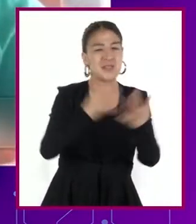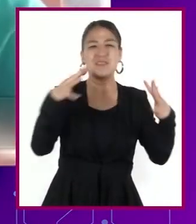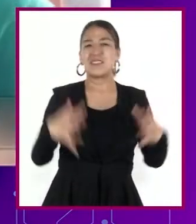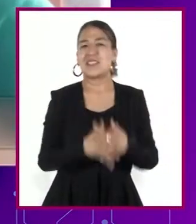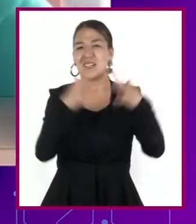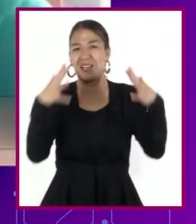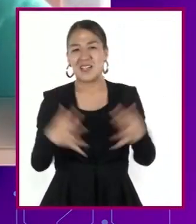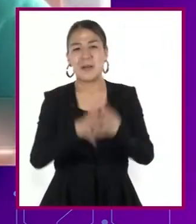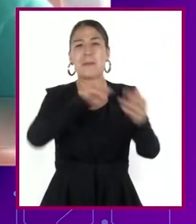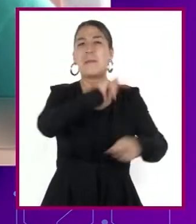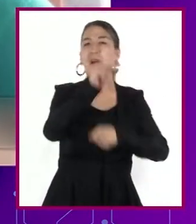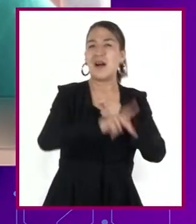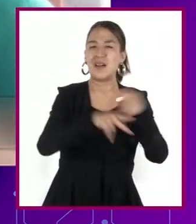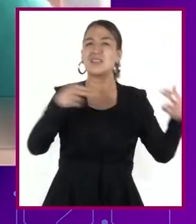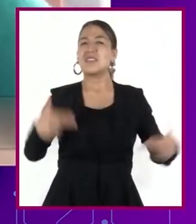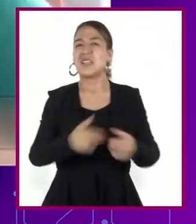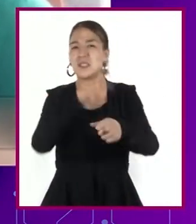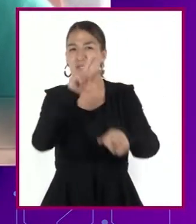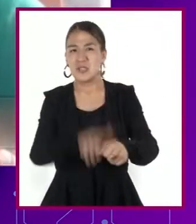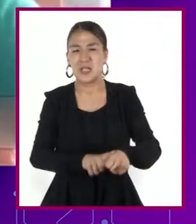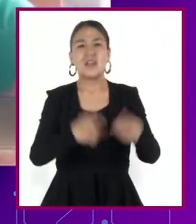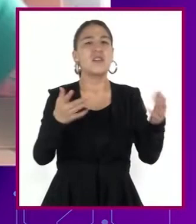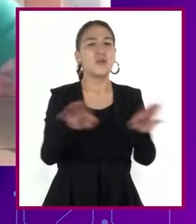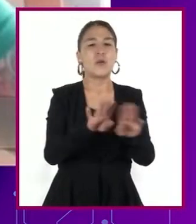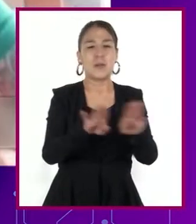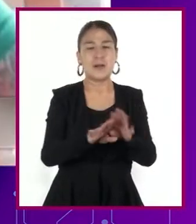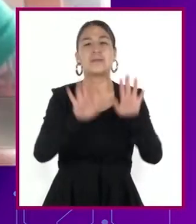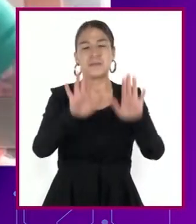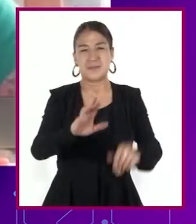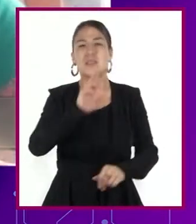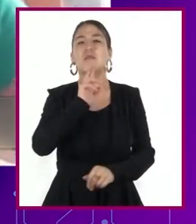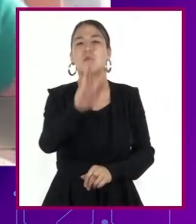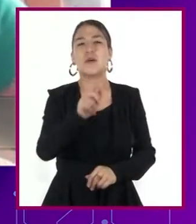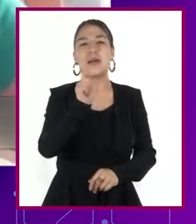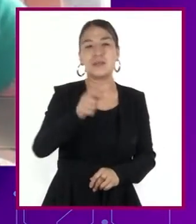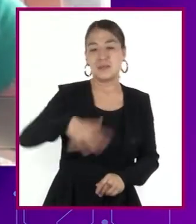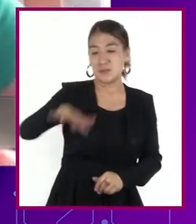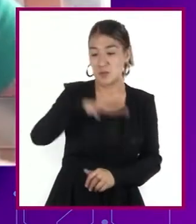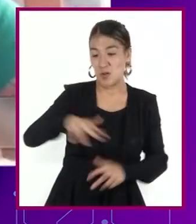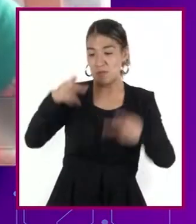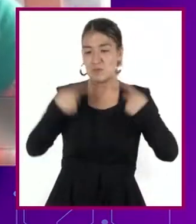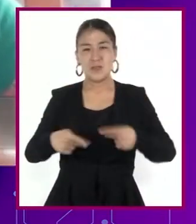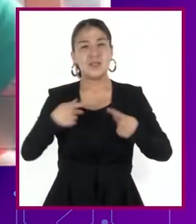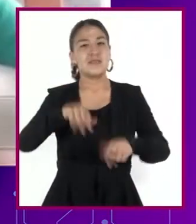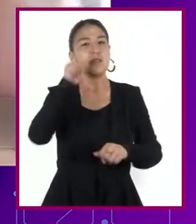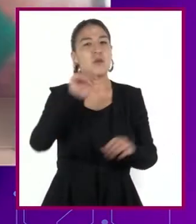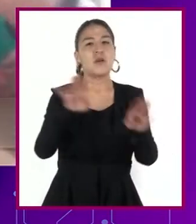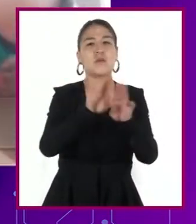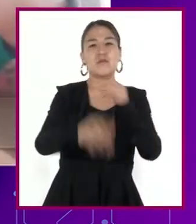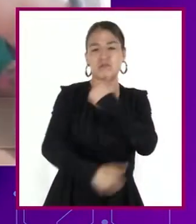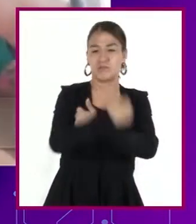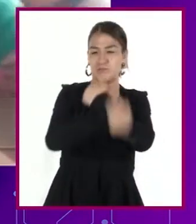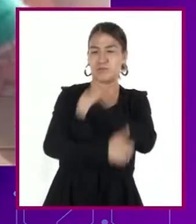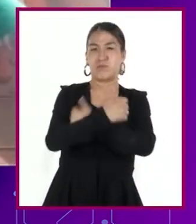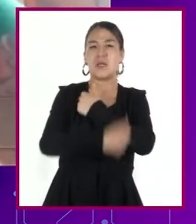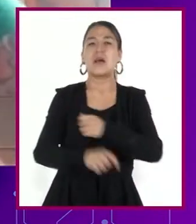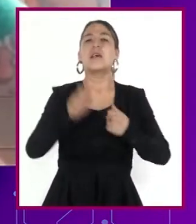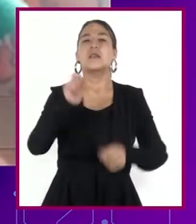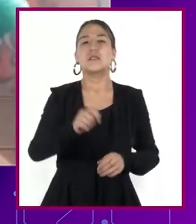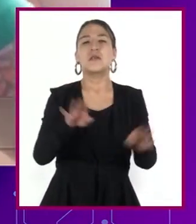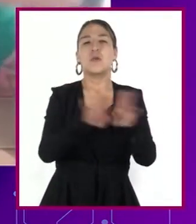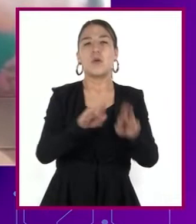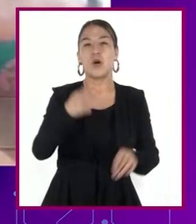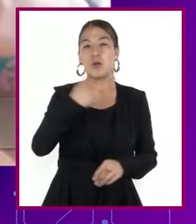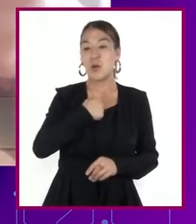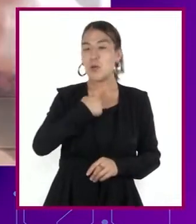y naciones? Pues bueno, la respuesta es que las personas desarrollamos competencias. Una competencia tiene nociones, que es lo que